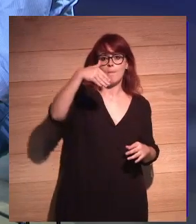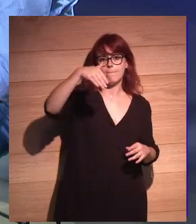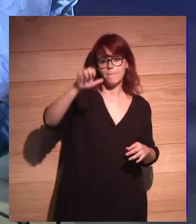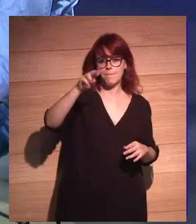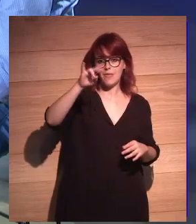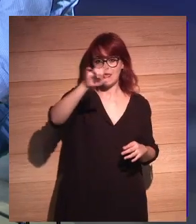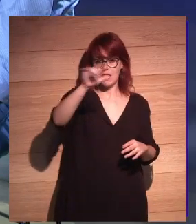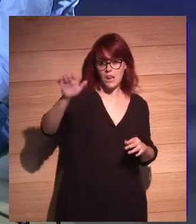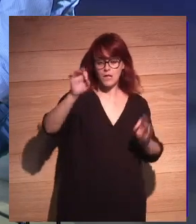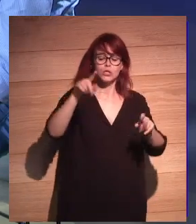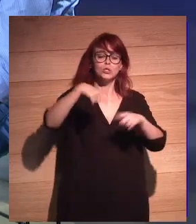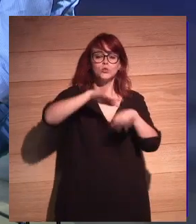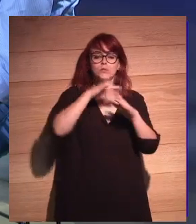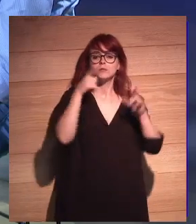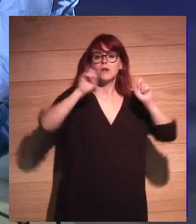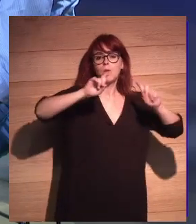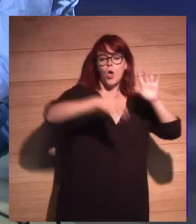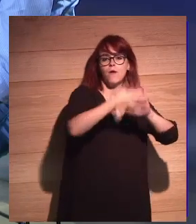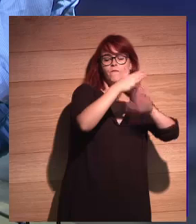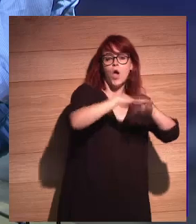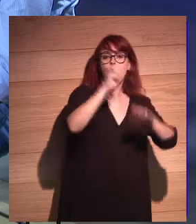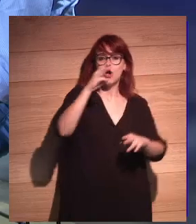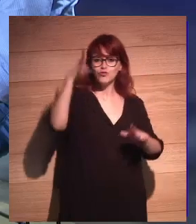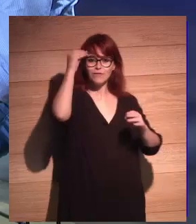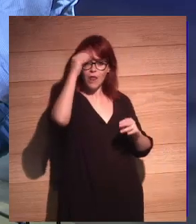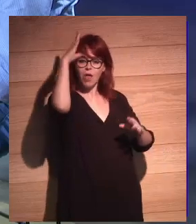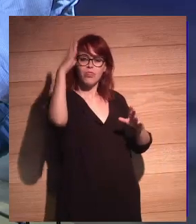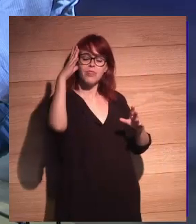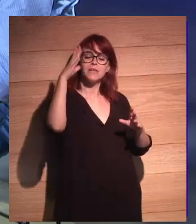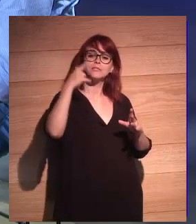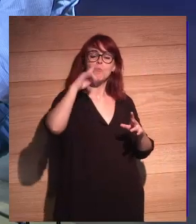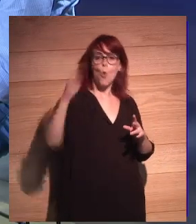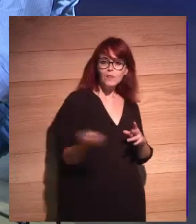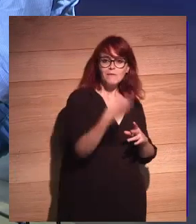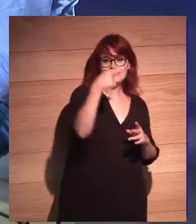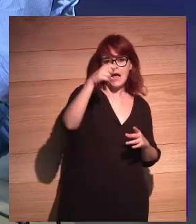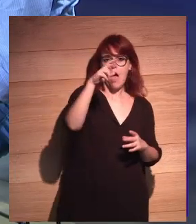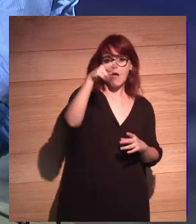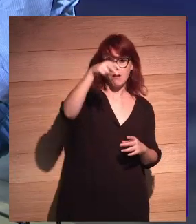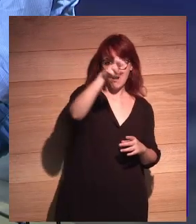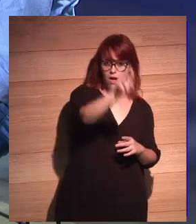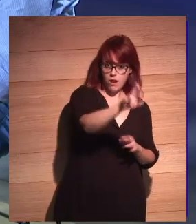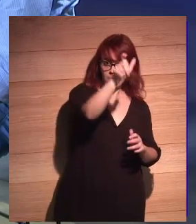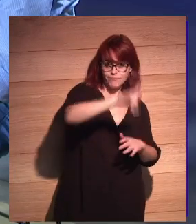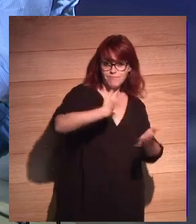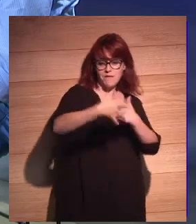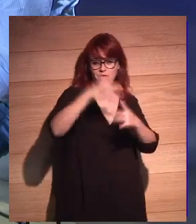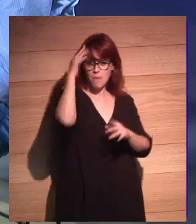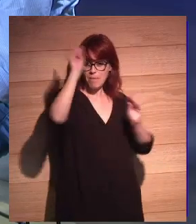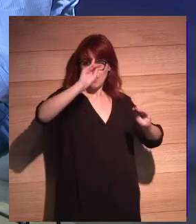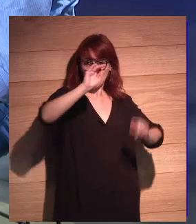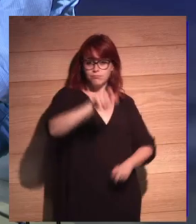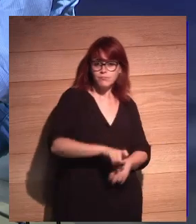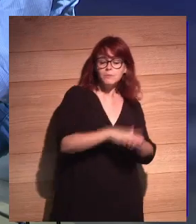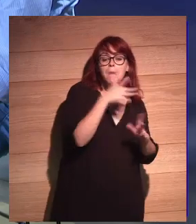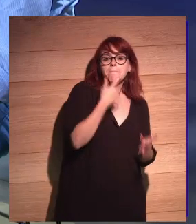en tendencias educativas como la de Howard Gardner con las 8 inteligencias múltiples, y siempre nuestro objetivo inicial fue centrarnos en descubrir cuál es la